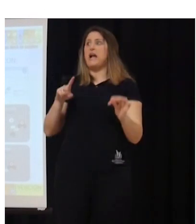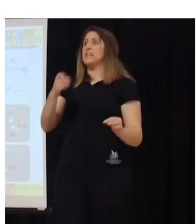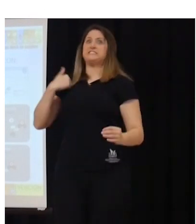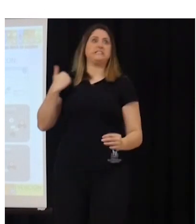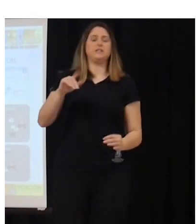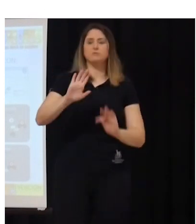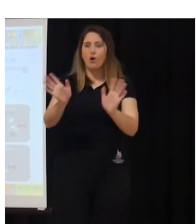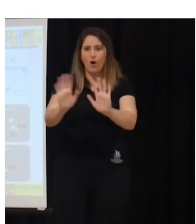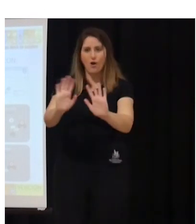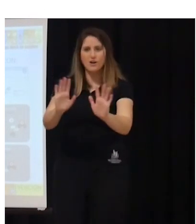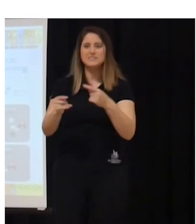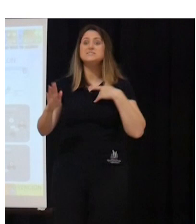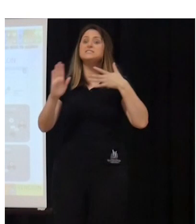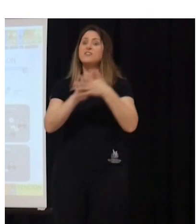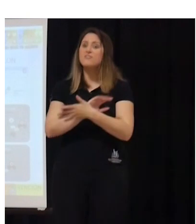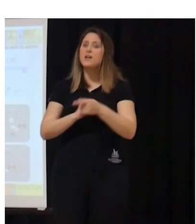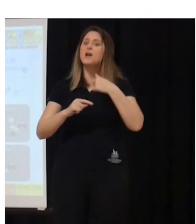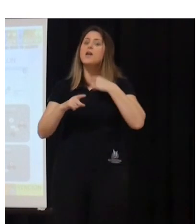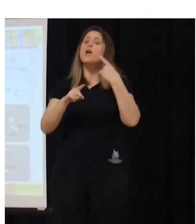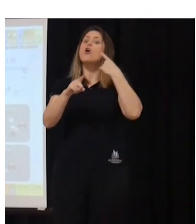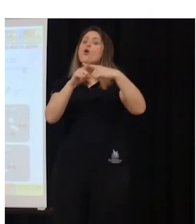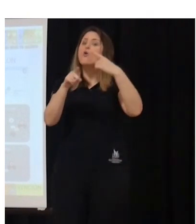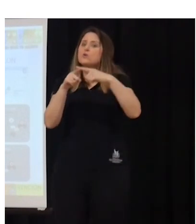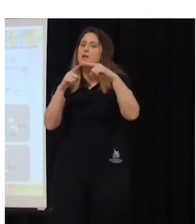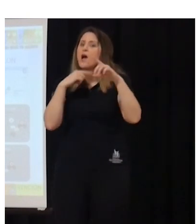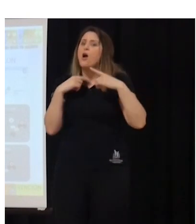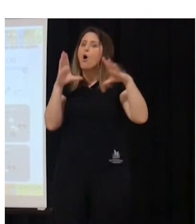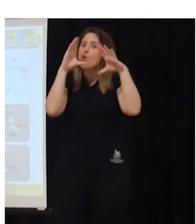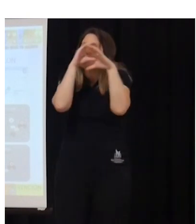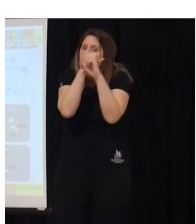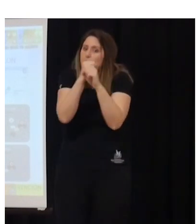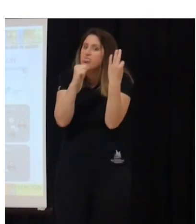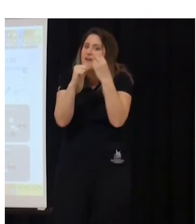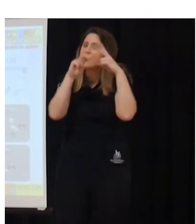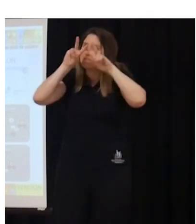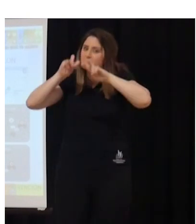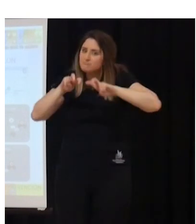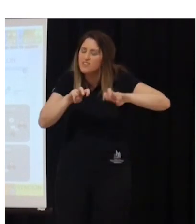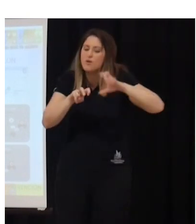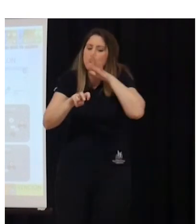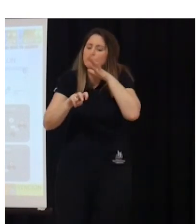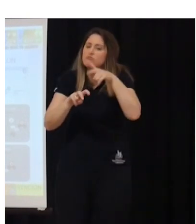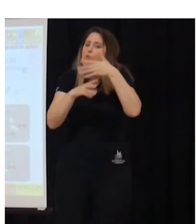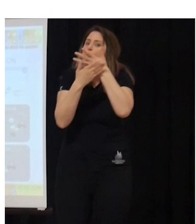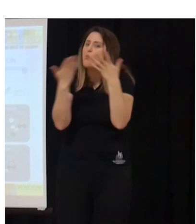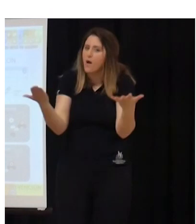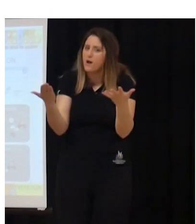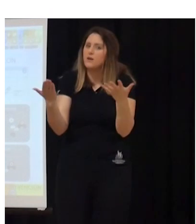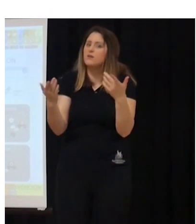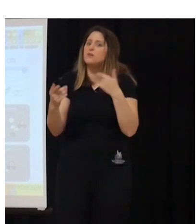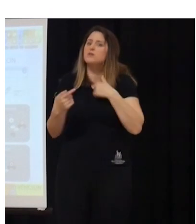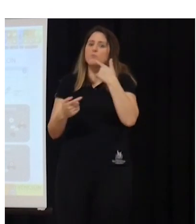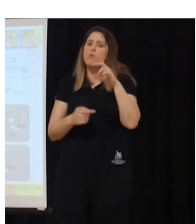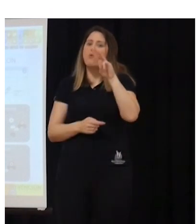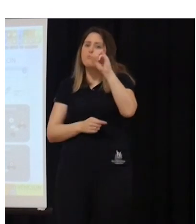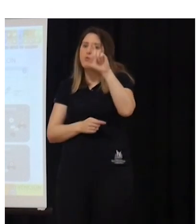cáncer. Significa que hay sangre oculta en heces y hay que investigar de qué es debido. Tenemos un